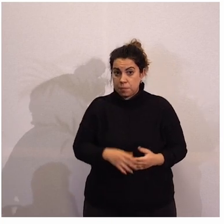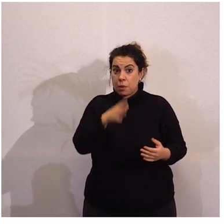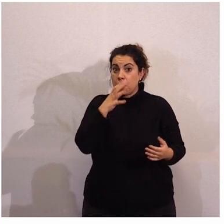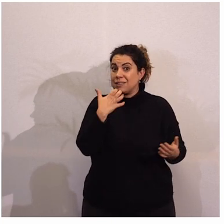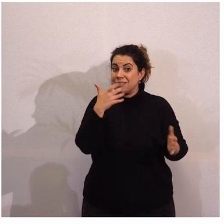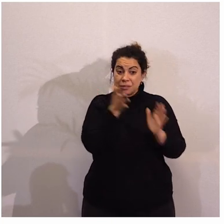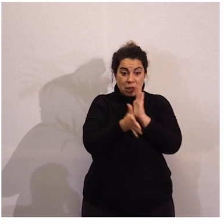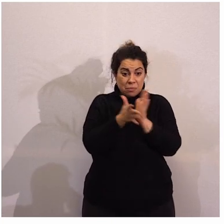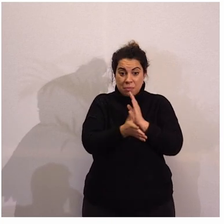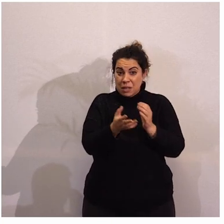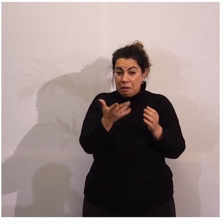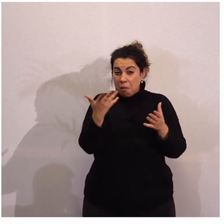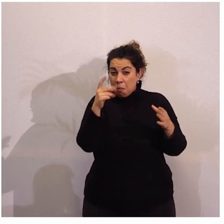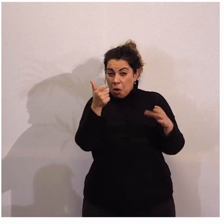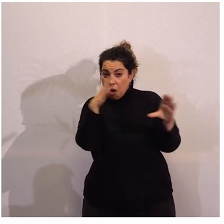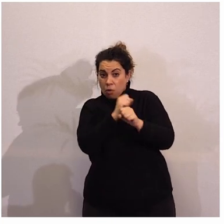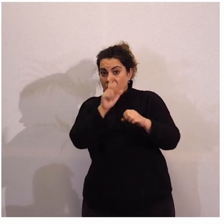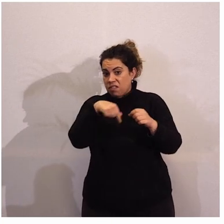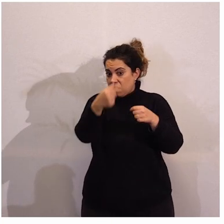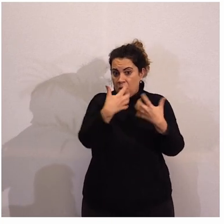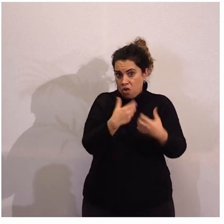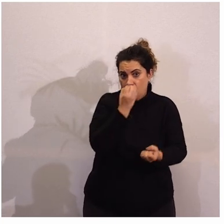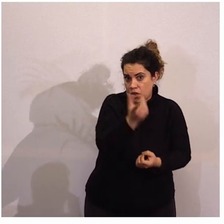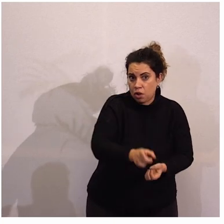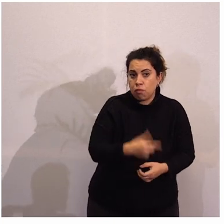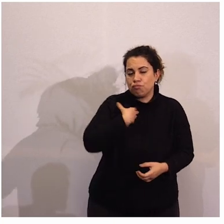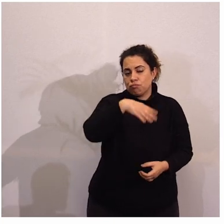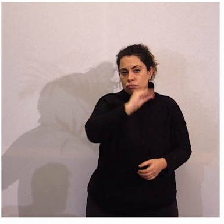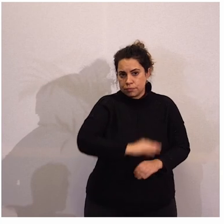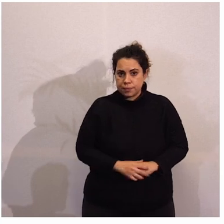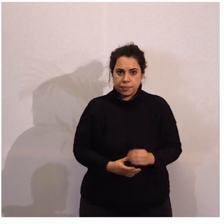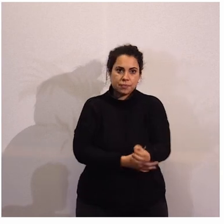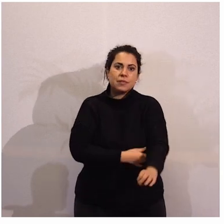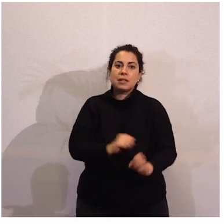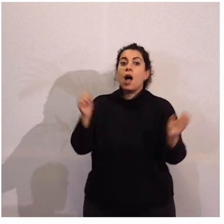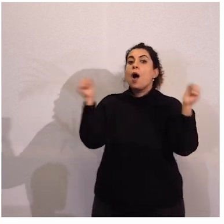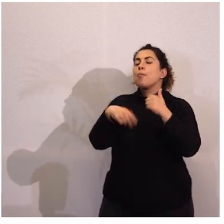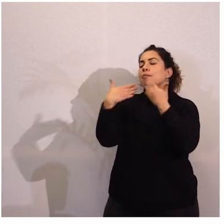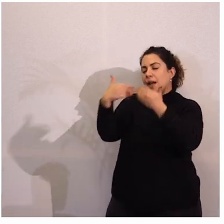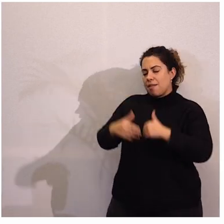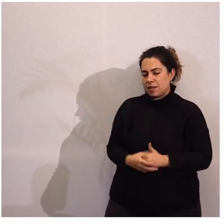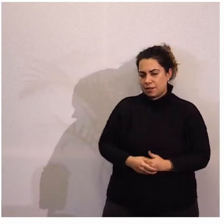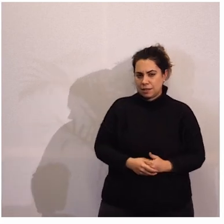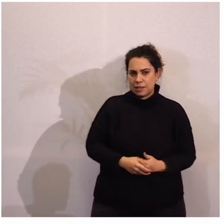no, no funciona, claro. Te entiendo. Vale. Gracias. Gracias.